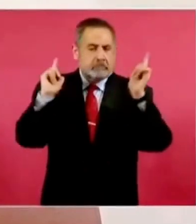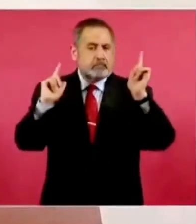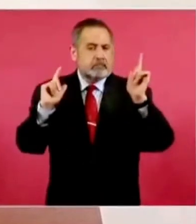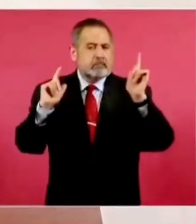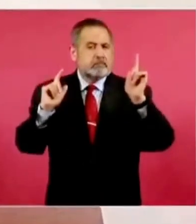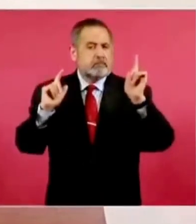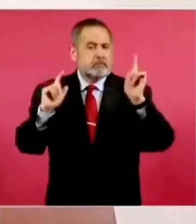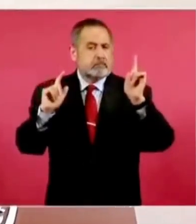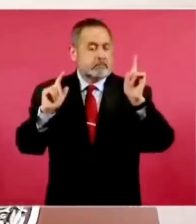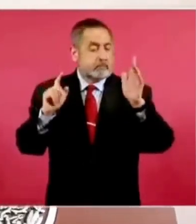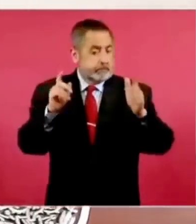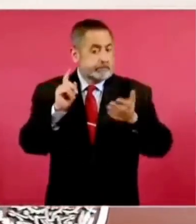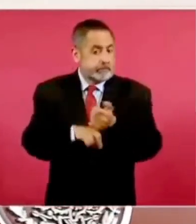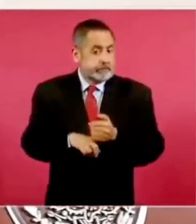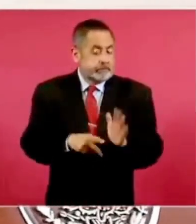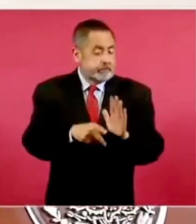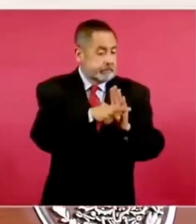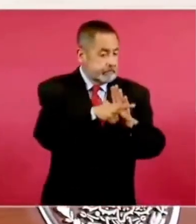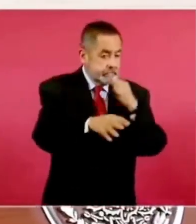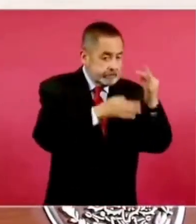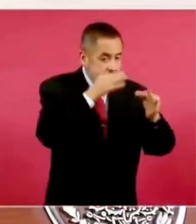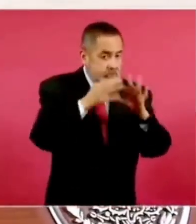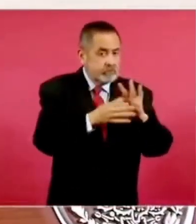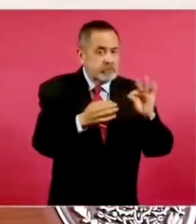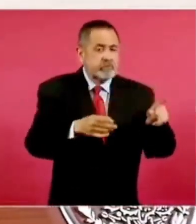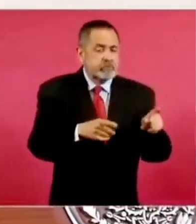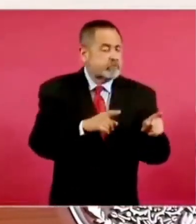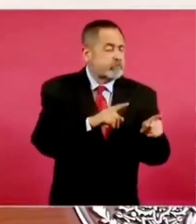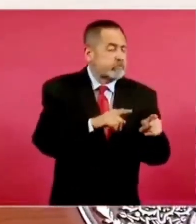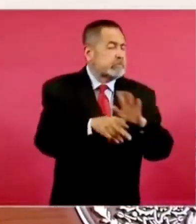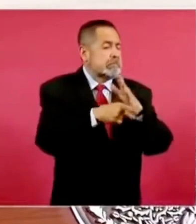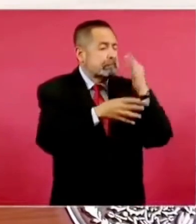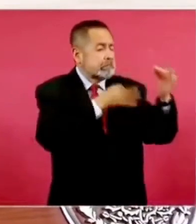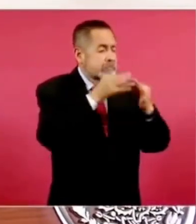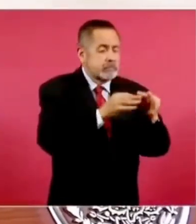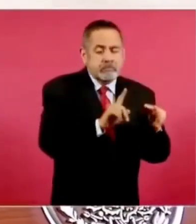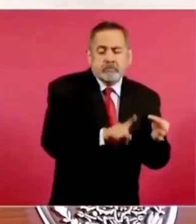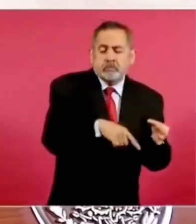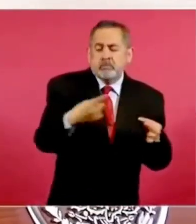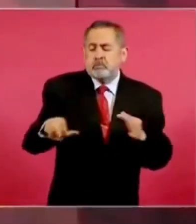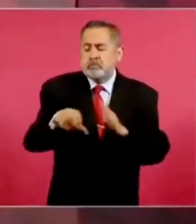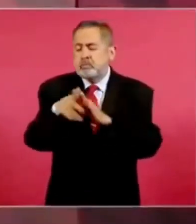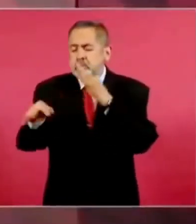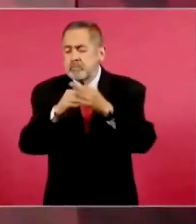Y la prensa, como sean los liberales, se regula con la prensa.